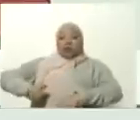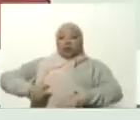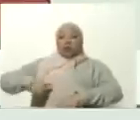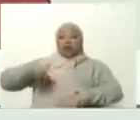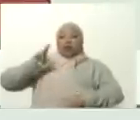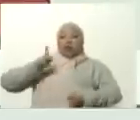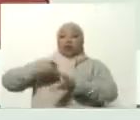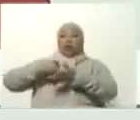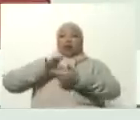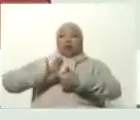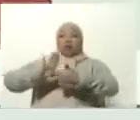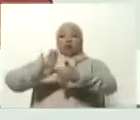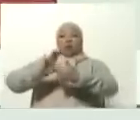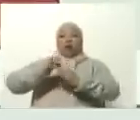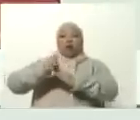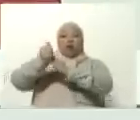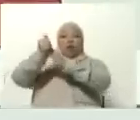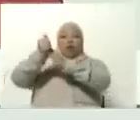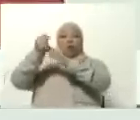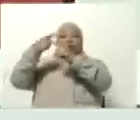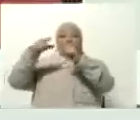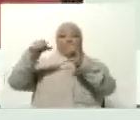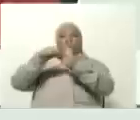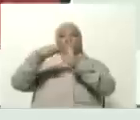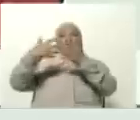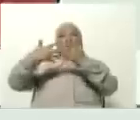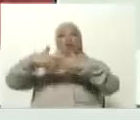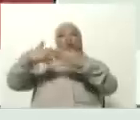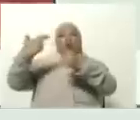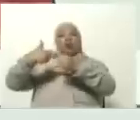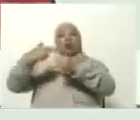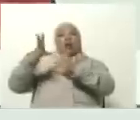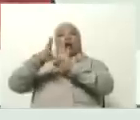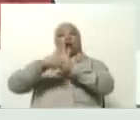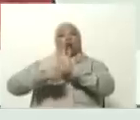frente de esas naciones, ¿dónde están las reservas de Libia?